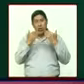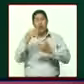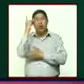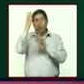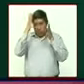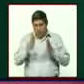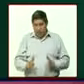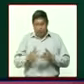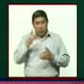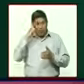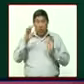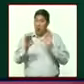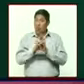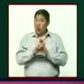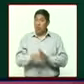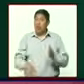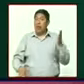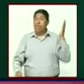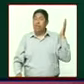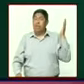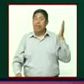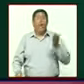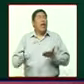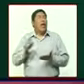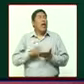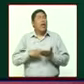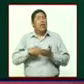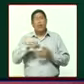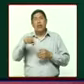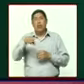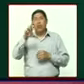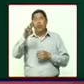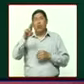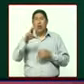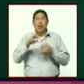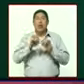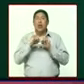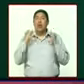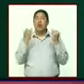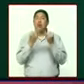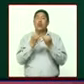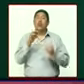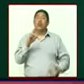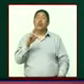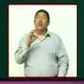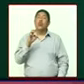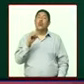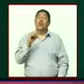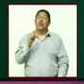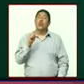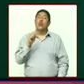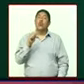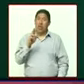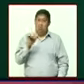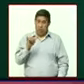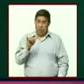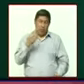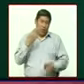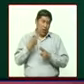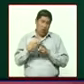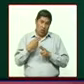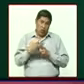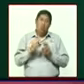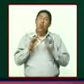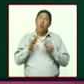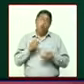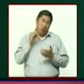tómele una fotografía, ahí está. Este QR pertenece a Rotary Club Santa Cruz. Cerciórese de ese nombre para que